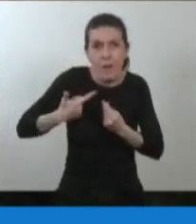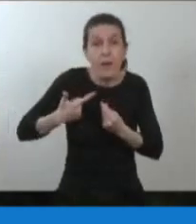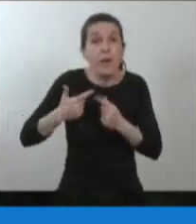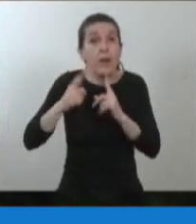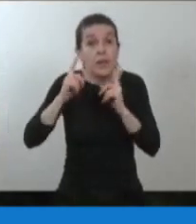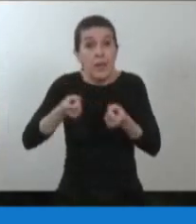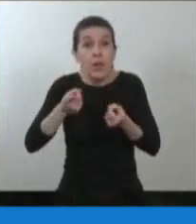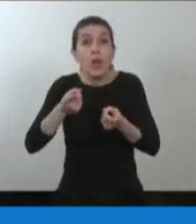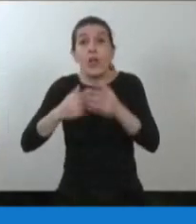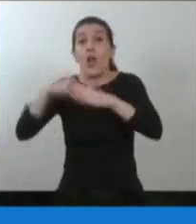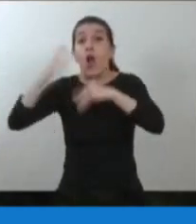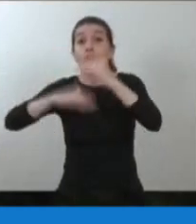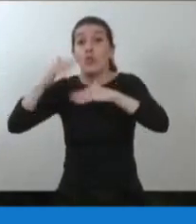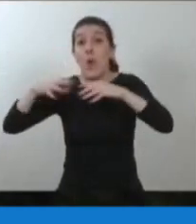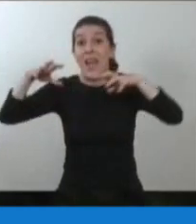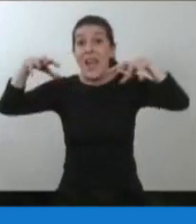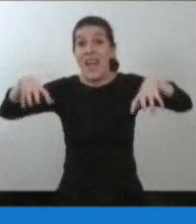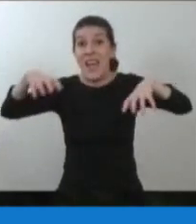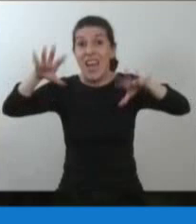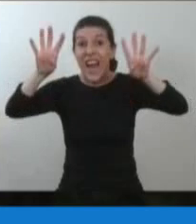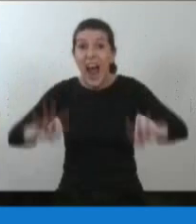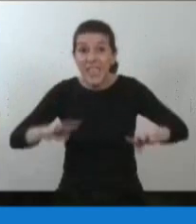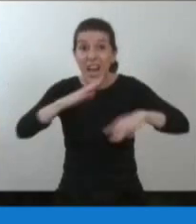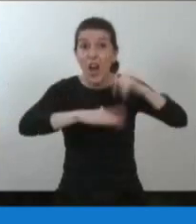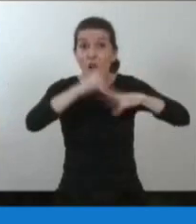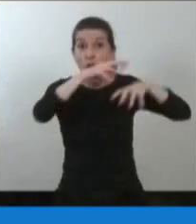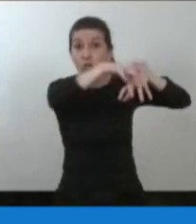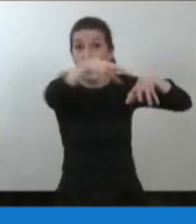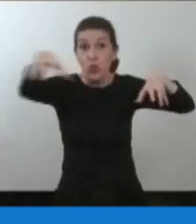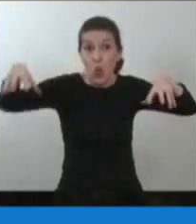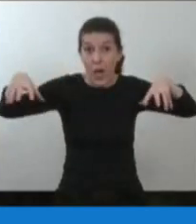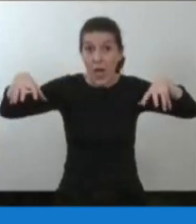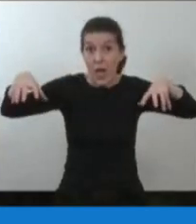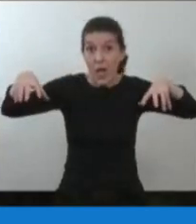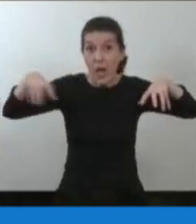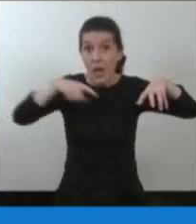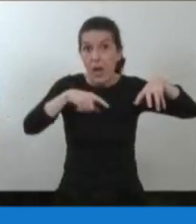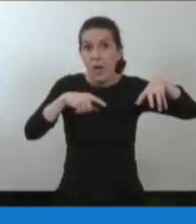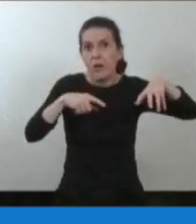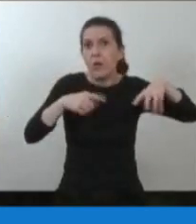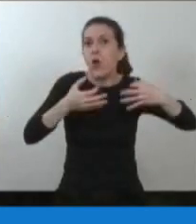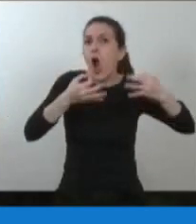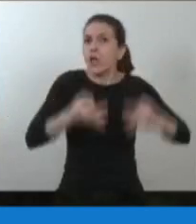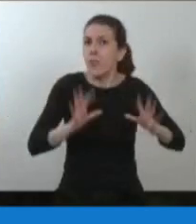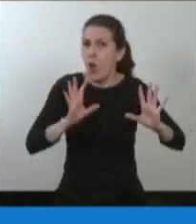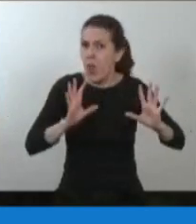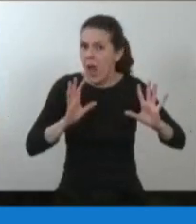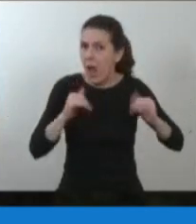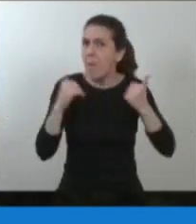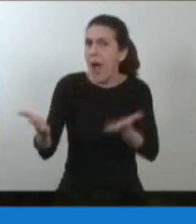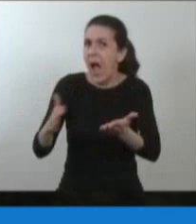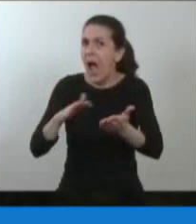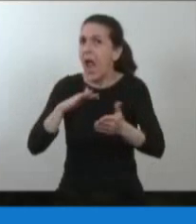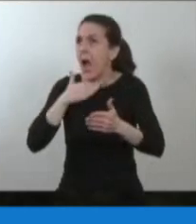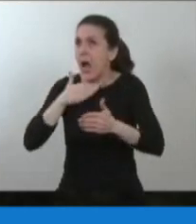crear cárceles que den condiciones de encierro adecuadas a